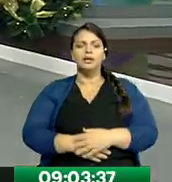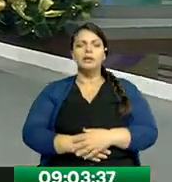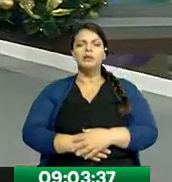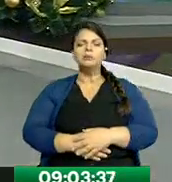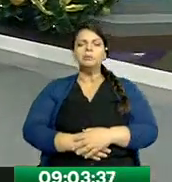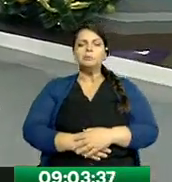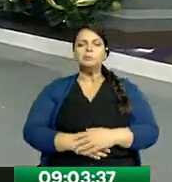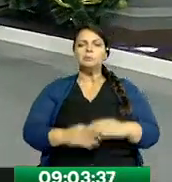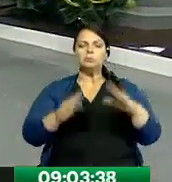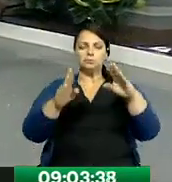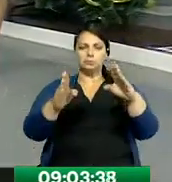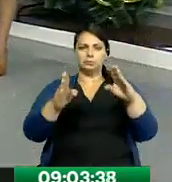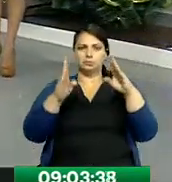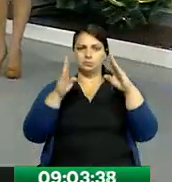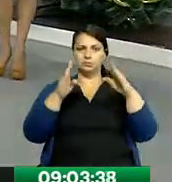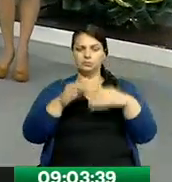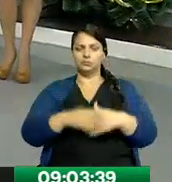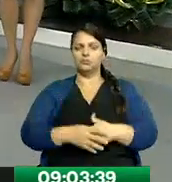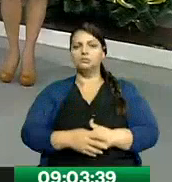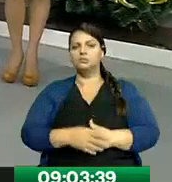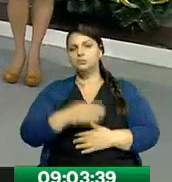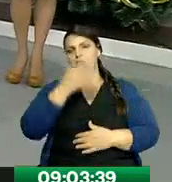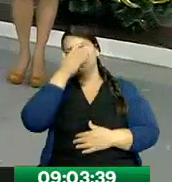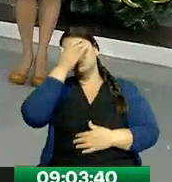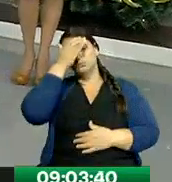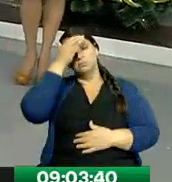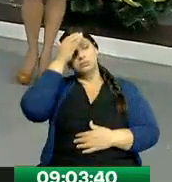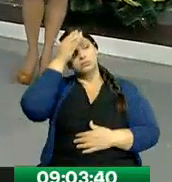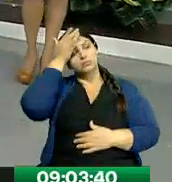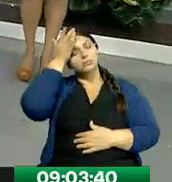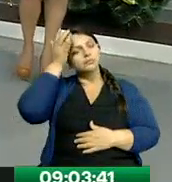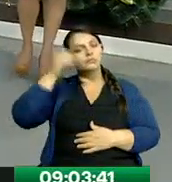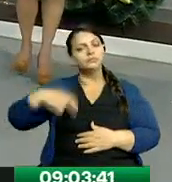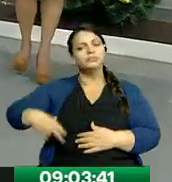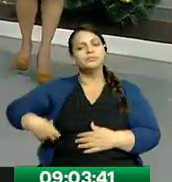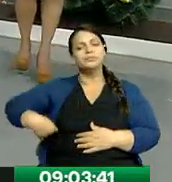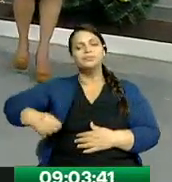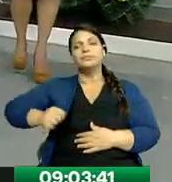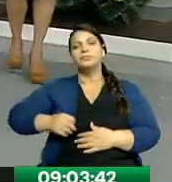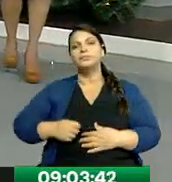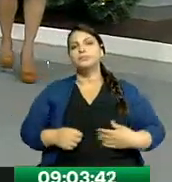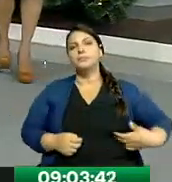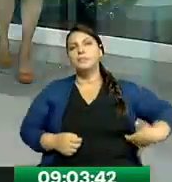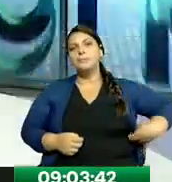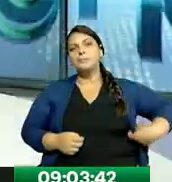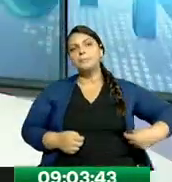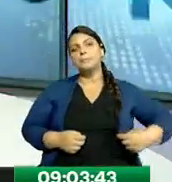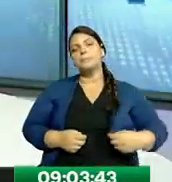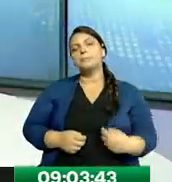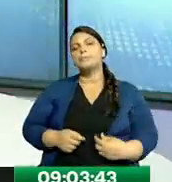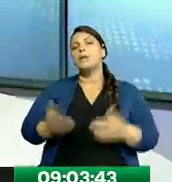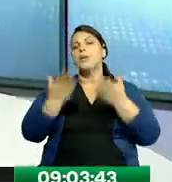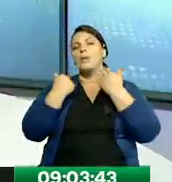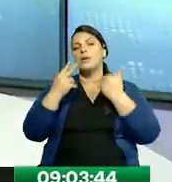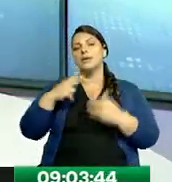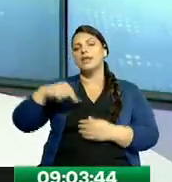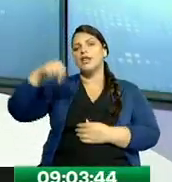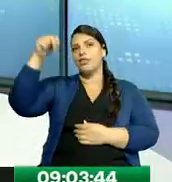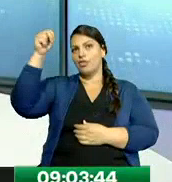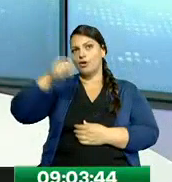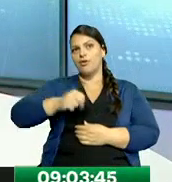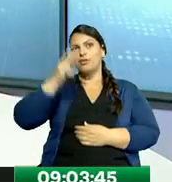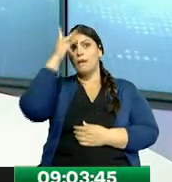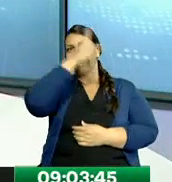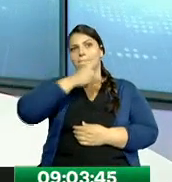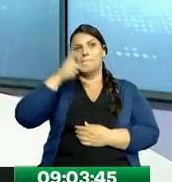Atención, un sujeto fue capturado y entregado a la policía por moradores del sector Paraíso de la Flor, luego de ser acusado